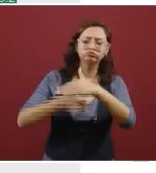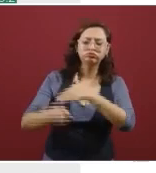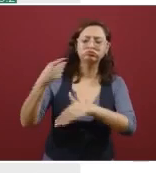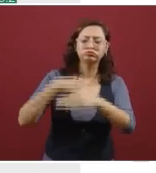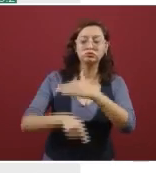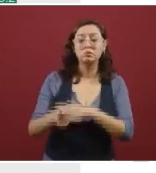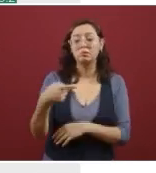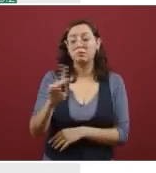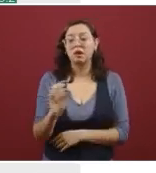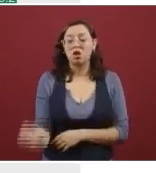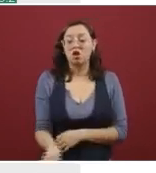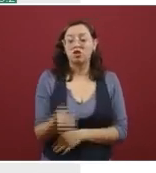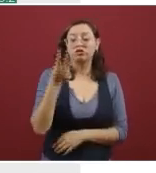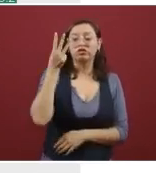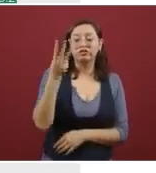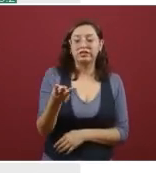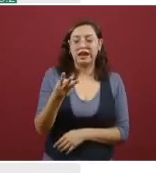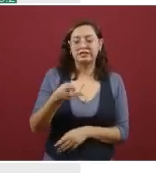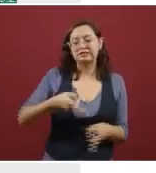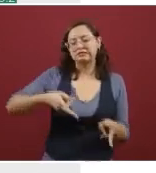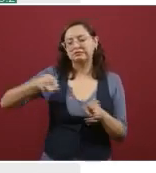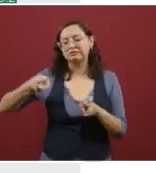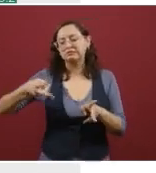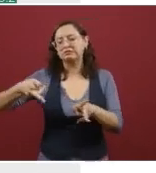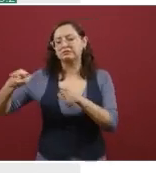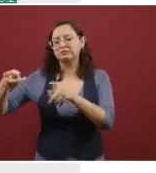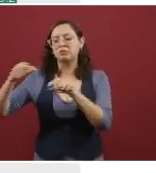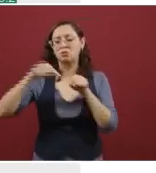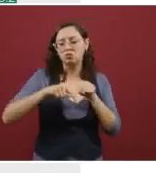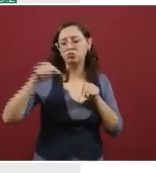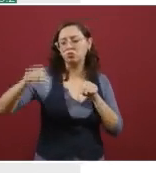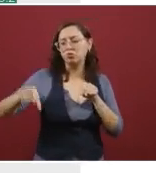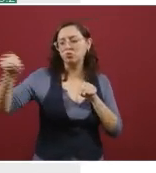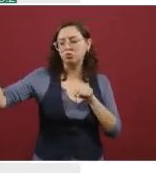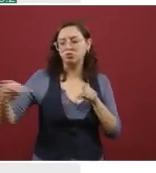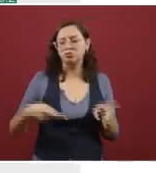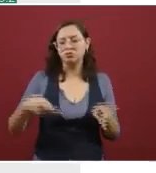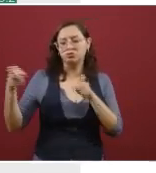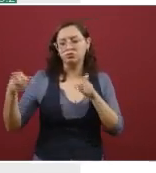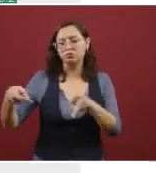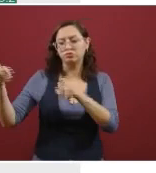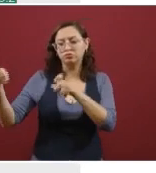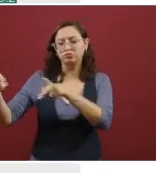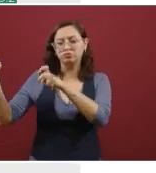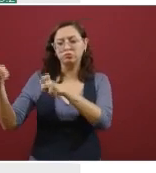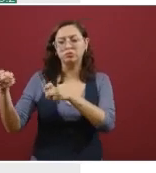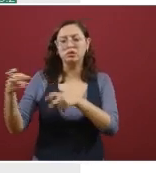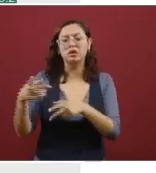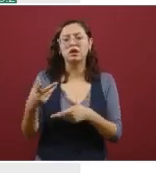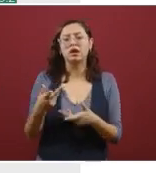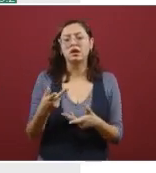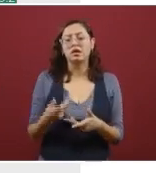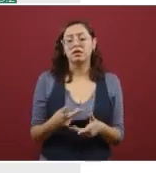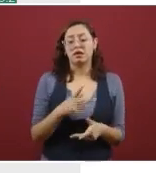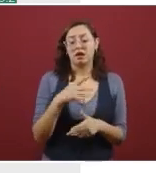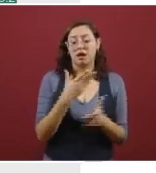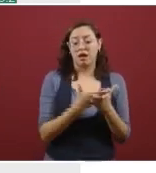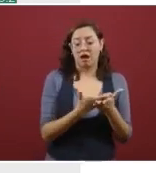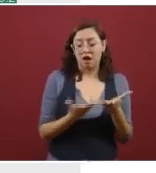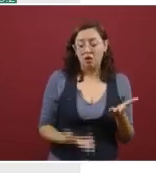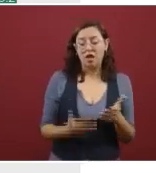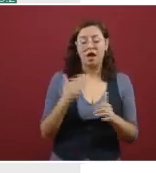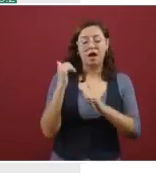y con un robo de 2,100 barriles. En el mes de abril, del 1 al día